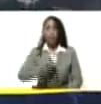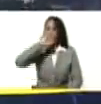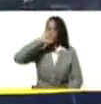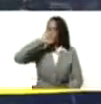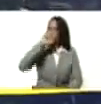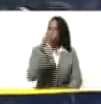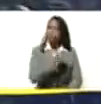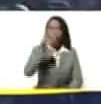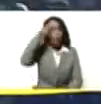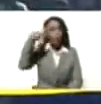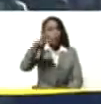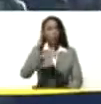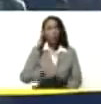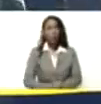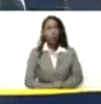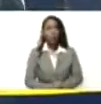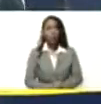pueblos